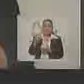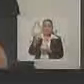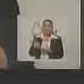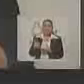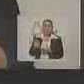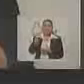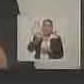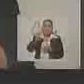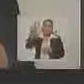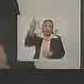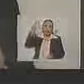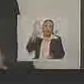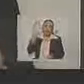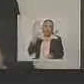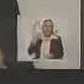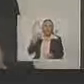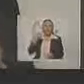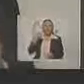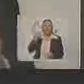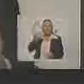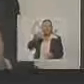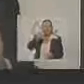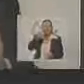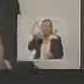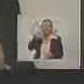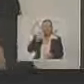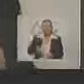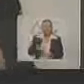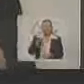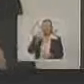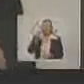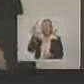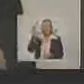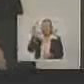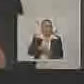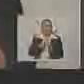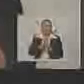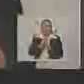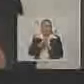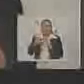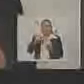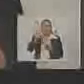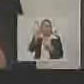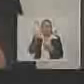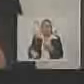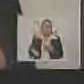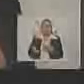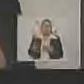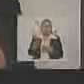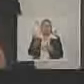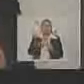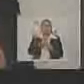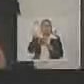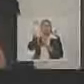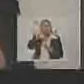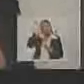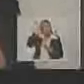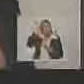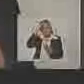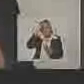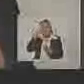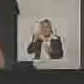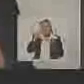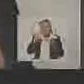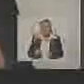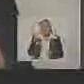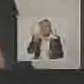esta campaña son puras ocurrencias. Por eso les pido que seamos serios. Con la seguridad no se juega, vecinos, vecinos.